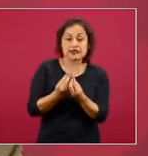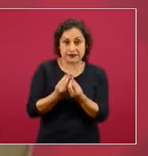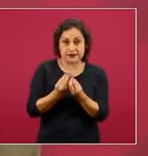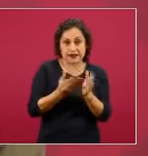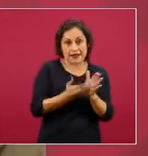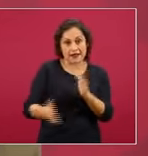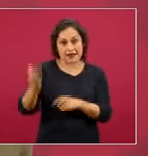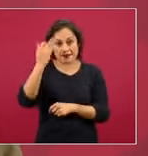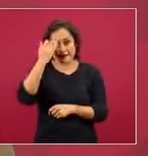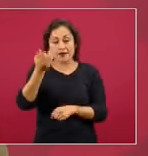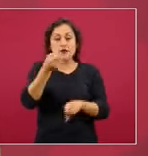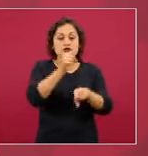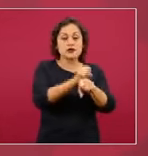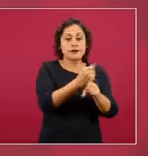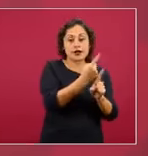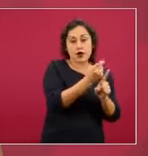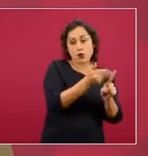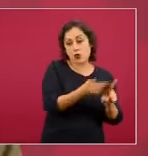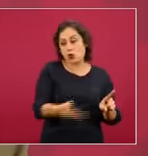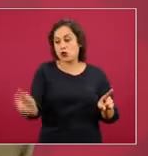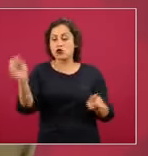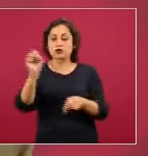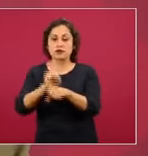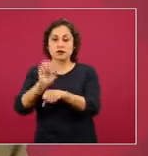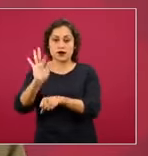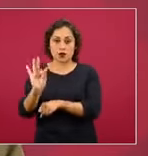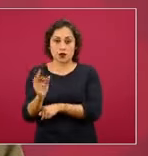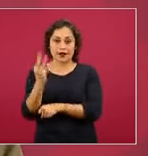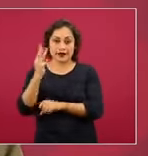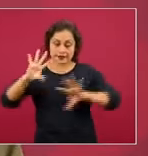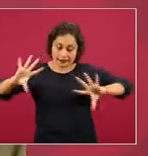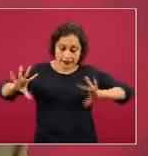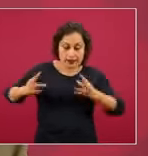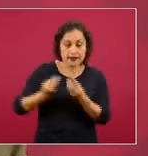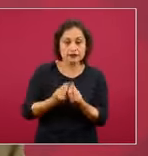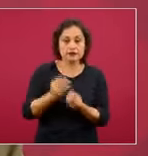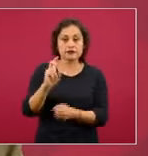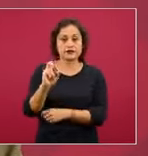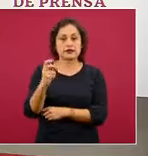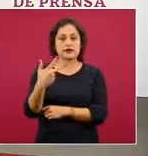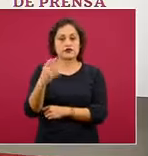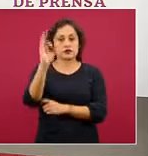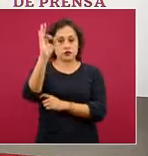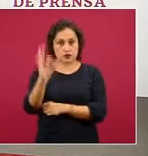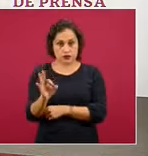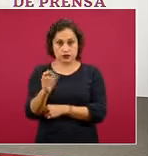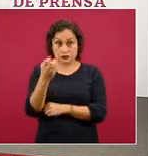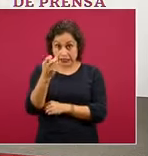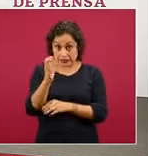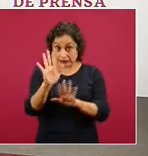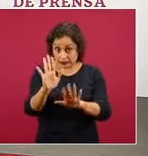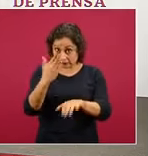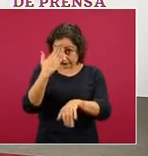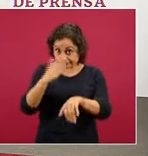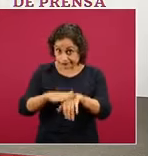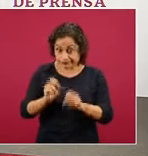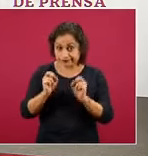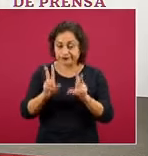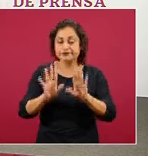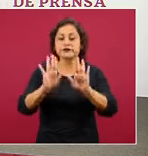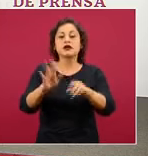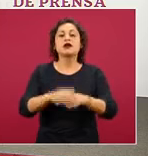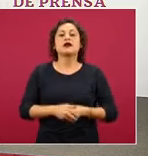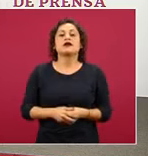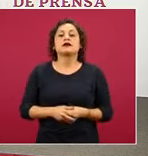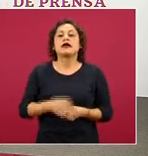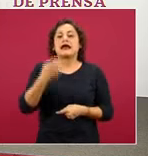periodo, desde la semana 1 hasta la semana 43, es del 38%. Eso es importante, y eso es el exceso de todas